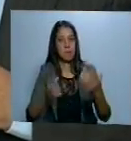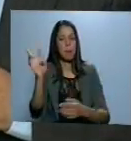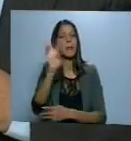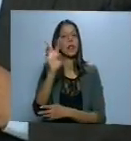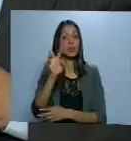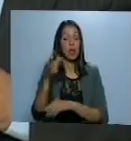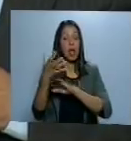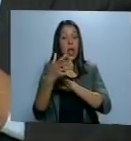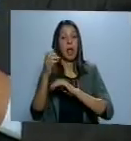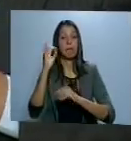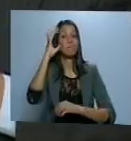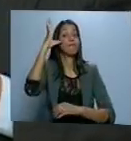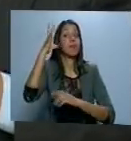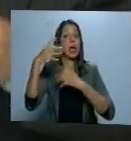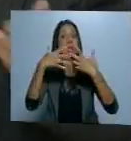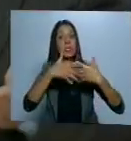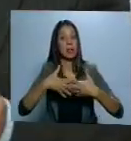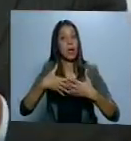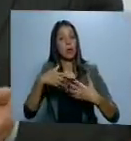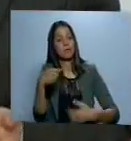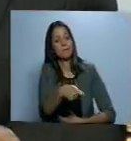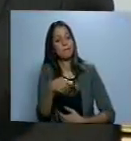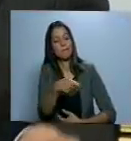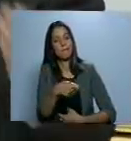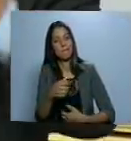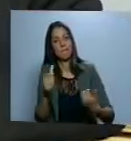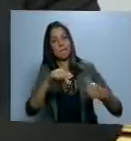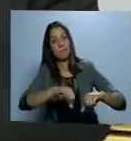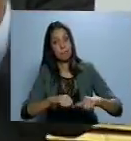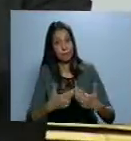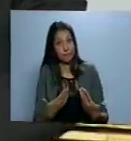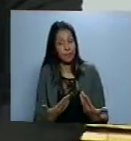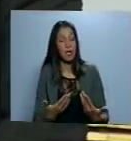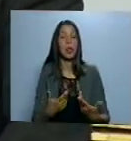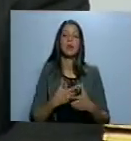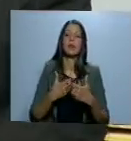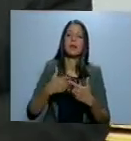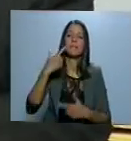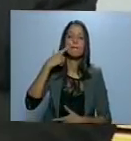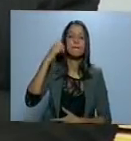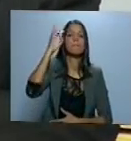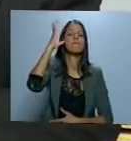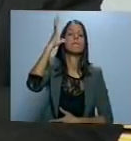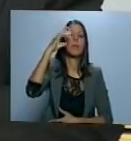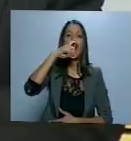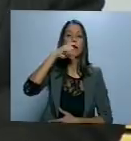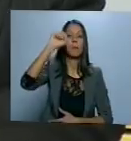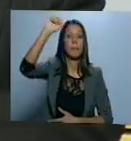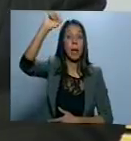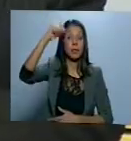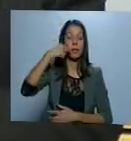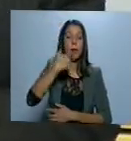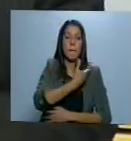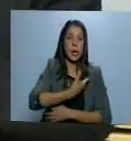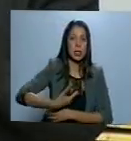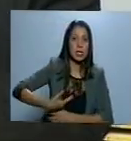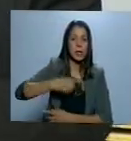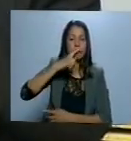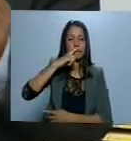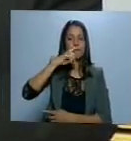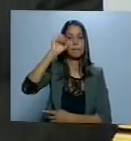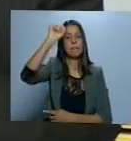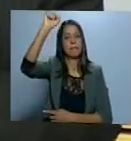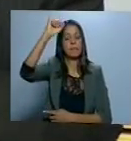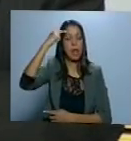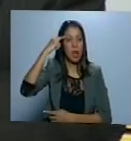imperio norteamericano. Y el presidente de la República incluyó, como en este momento también es así, en